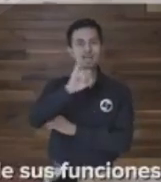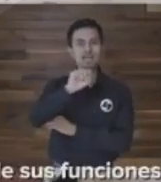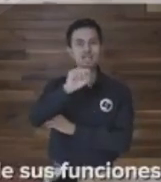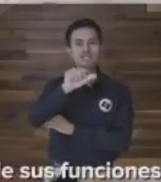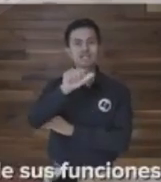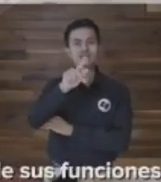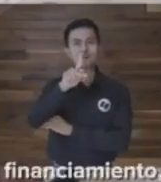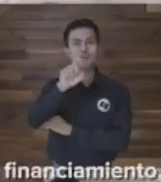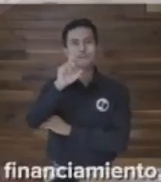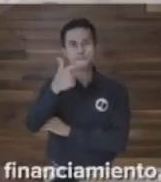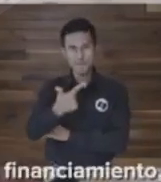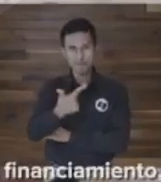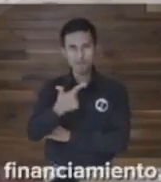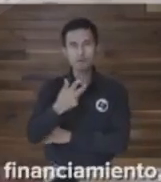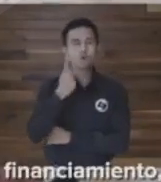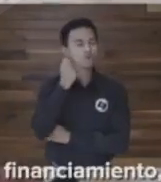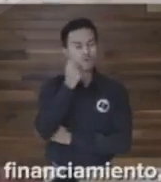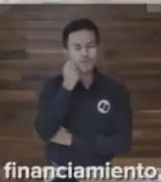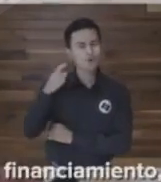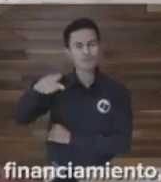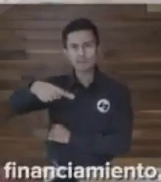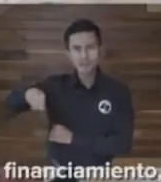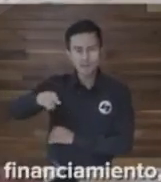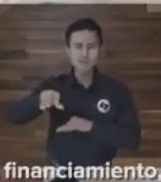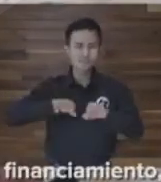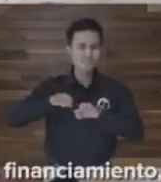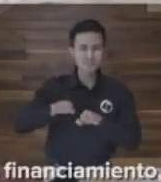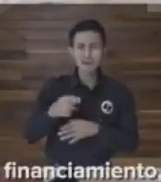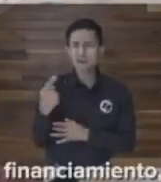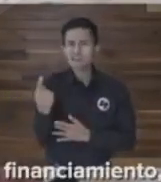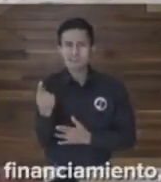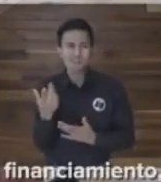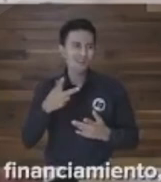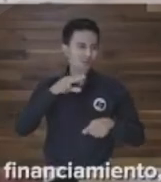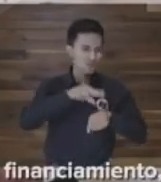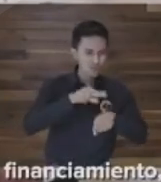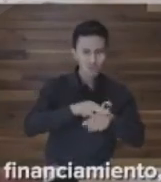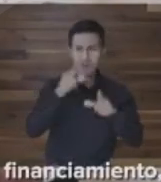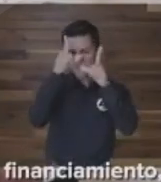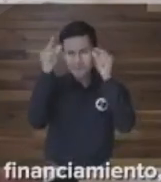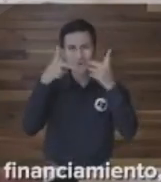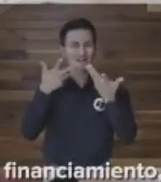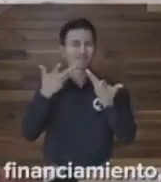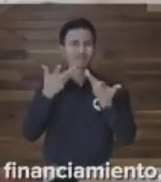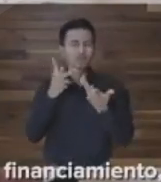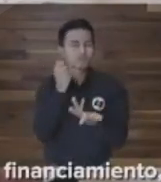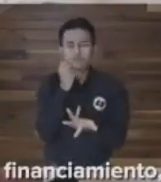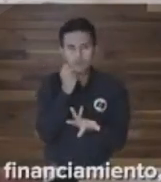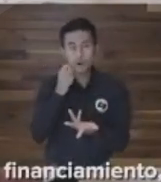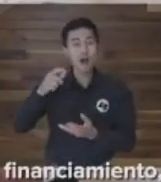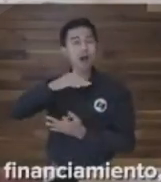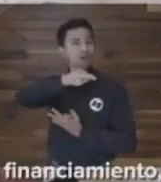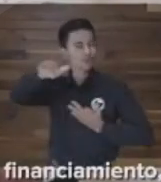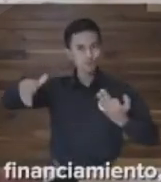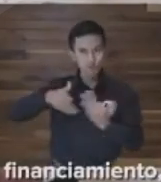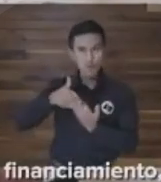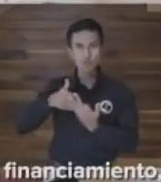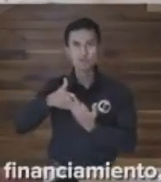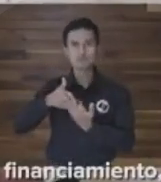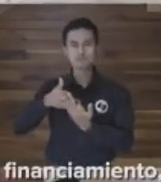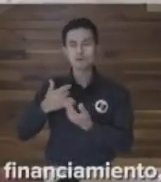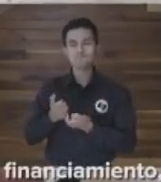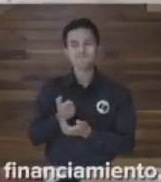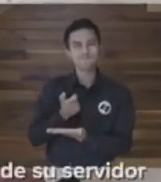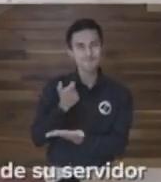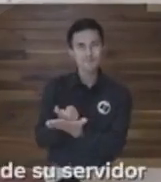del ISAPEG, con independencia de su salario, función, código o fuente de financiamiento, de conformidad con los lineamientos emitidos